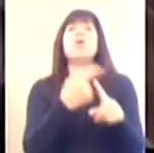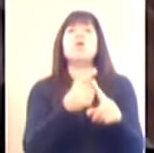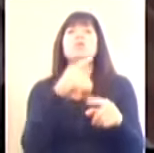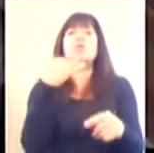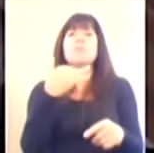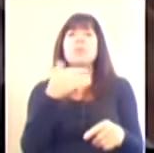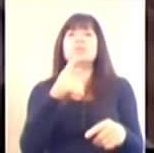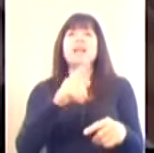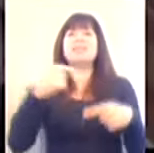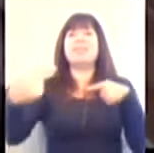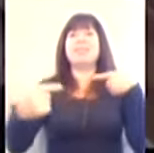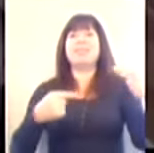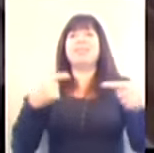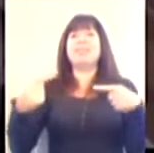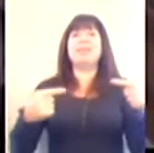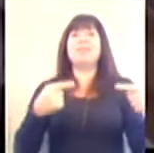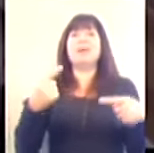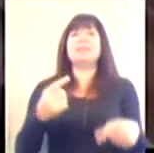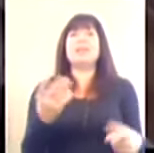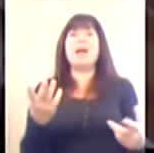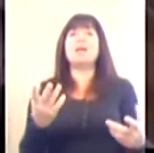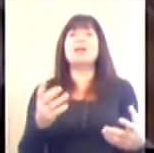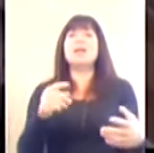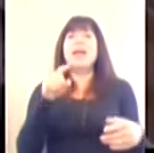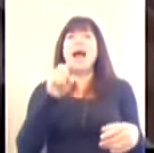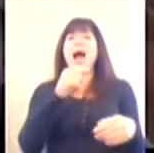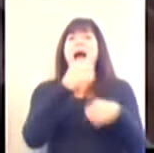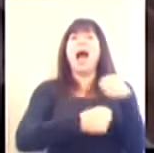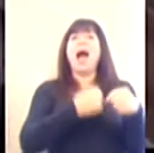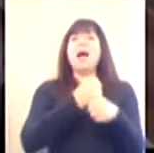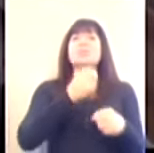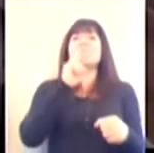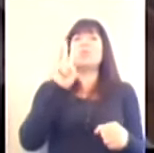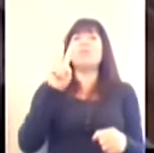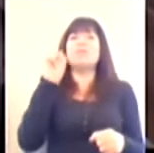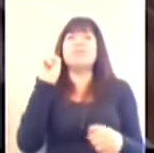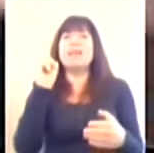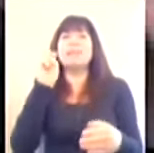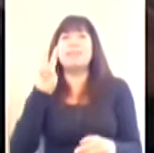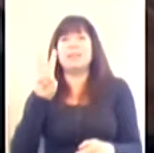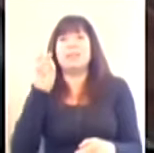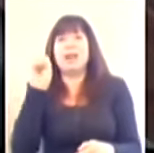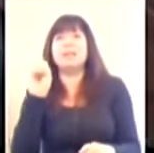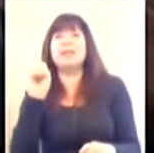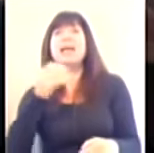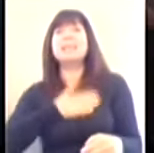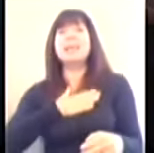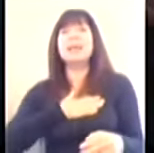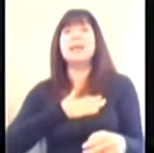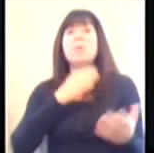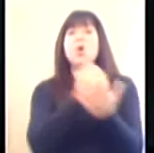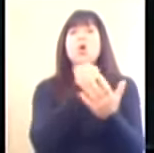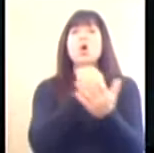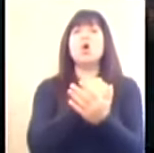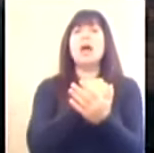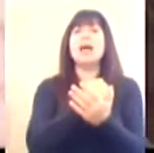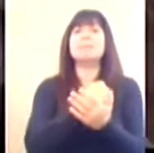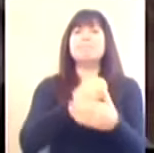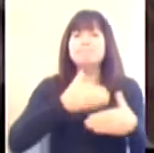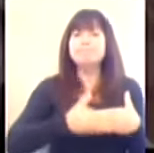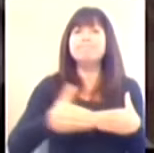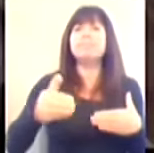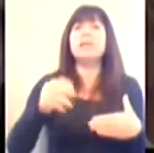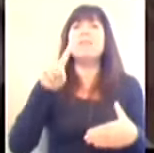nuestros debates nacionales es el año 2030. Es decir, si queremos llegar al 2050 a un